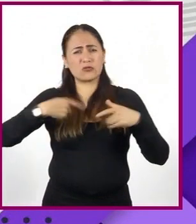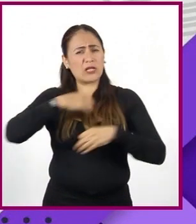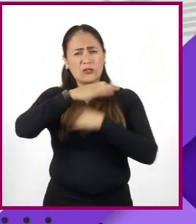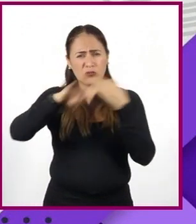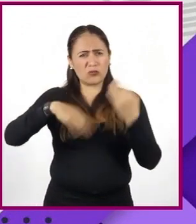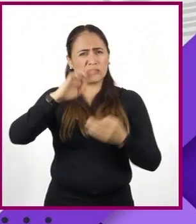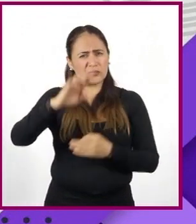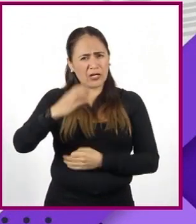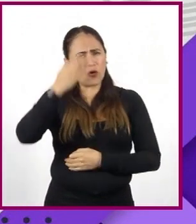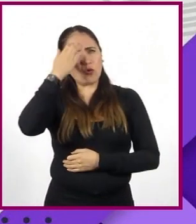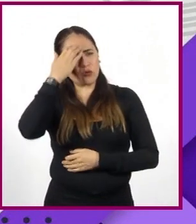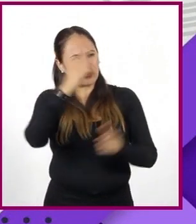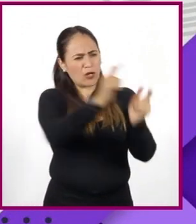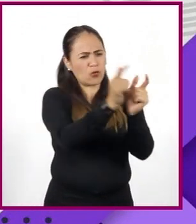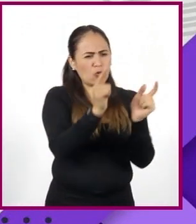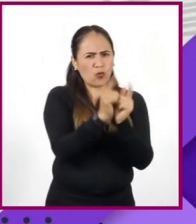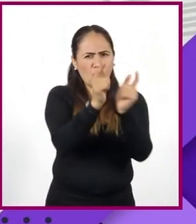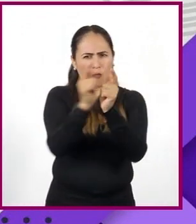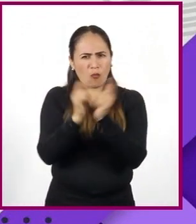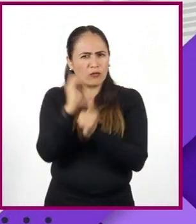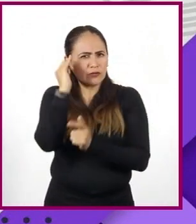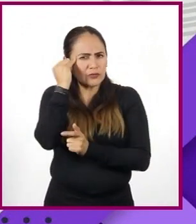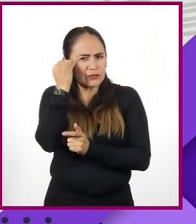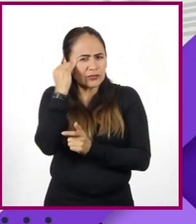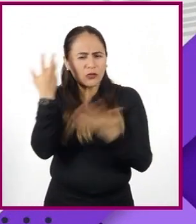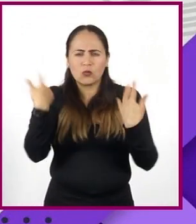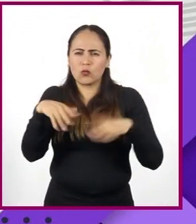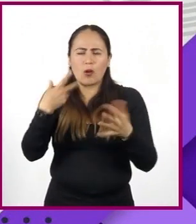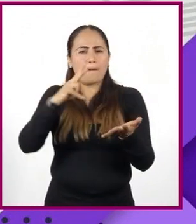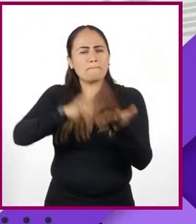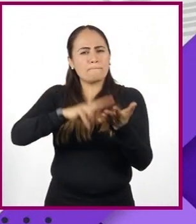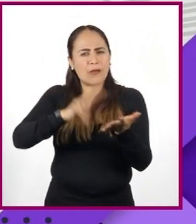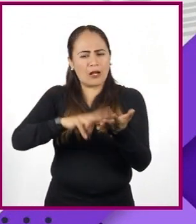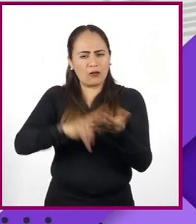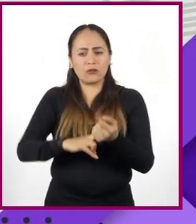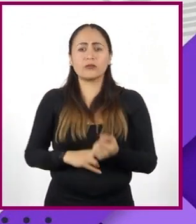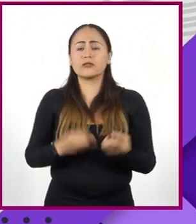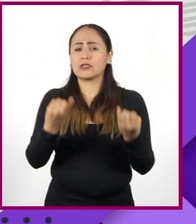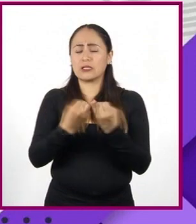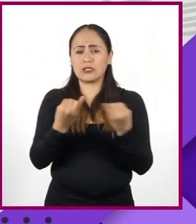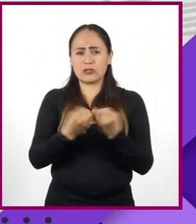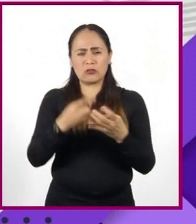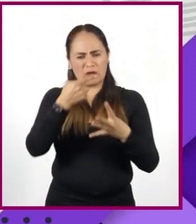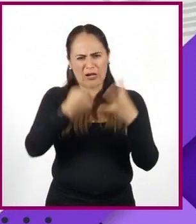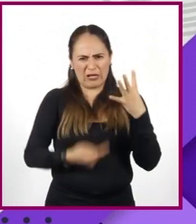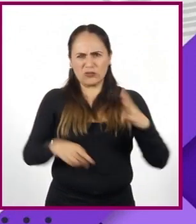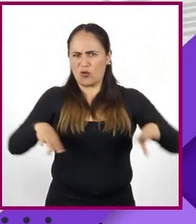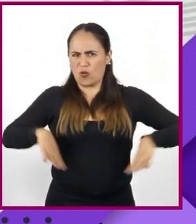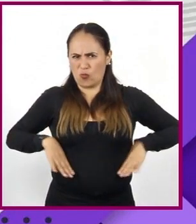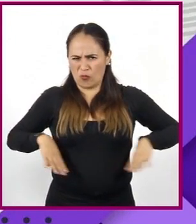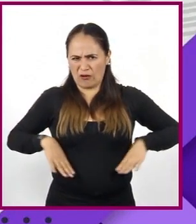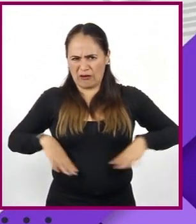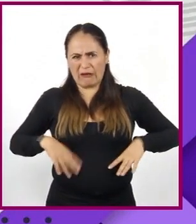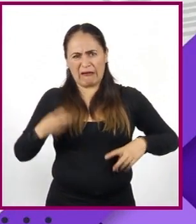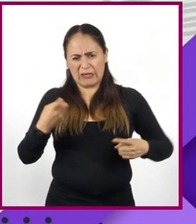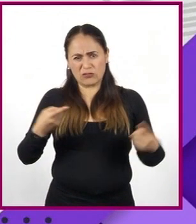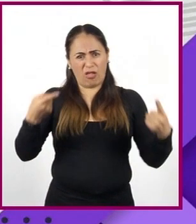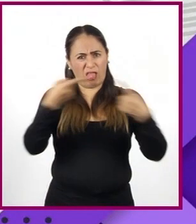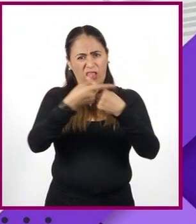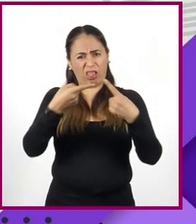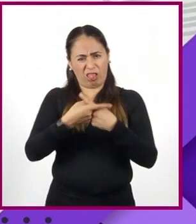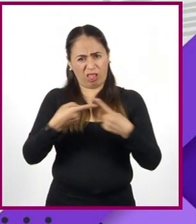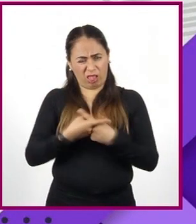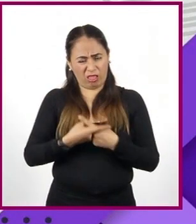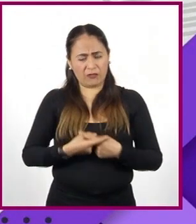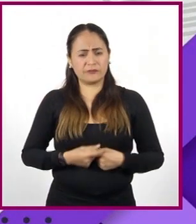valor de los grupos étnicos y que las actitudes que teníamos iban en contra de la interculturalidad. Fuimos